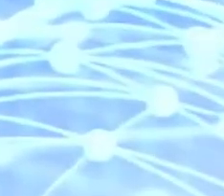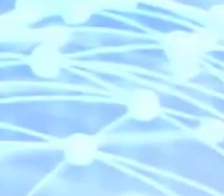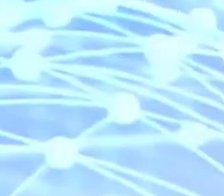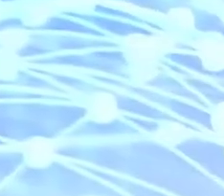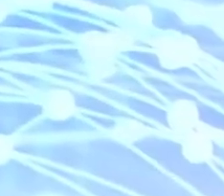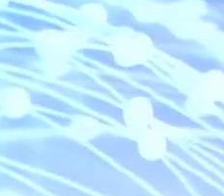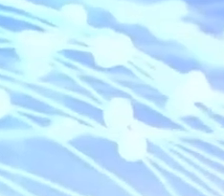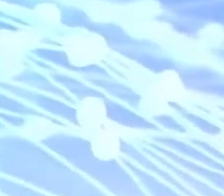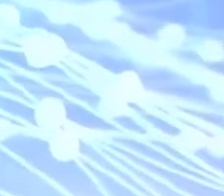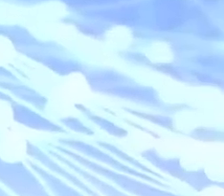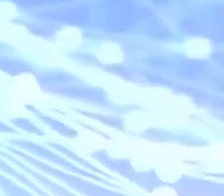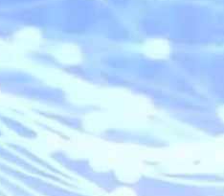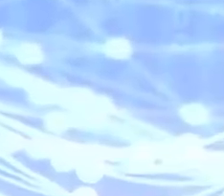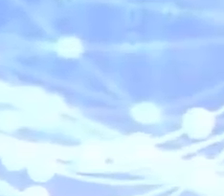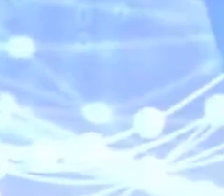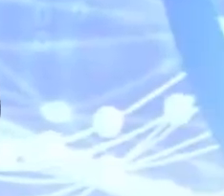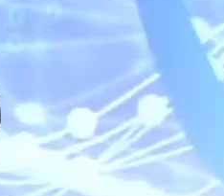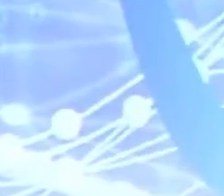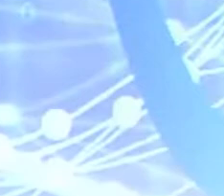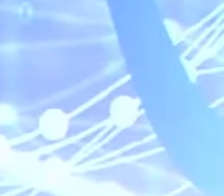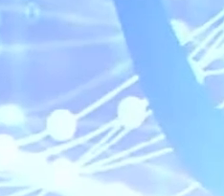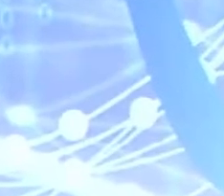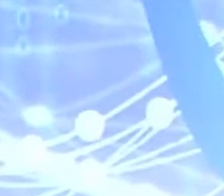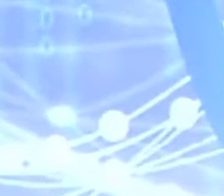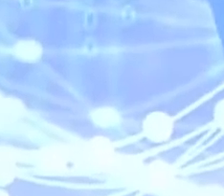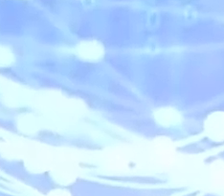espectro, tan criticadas,